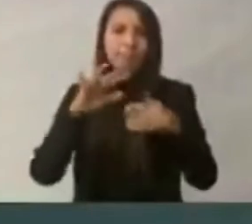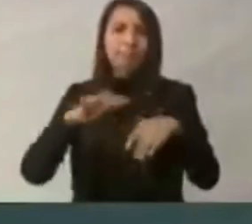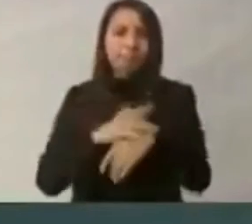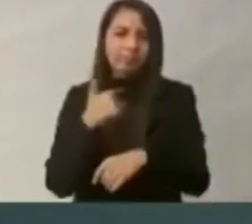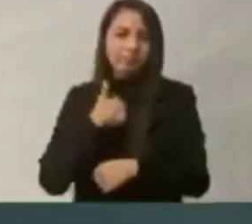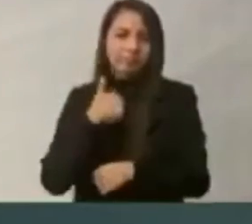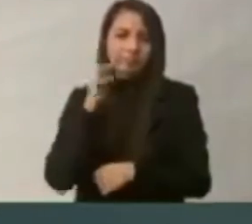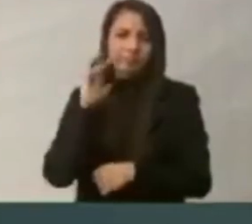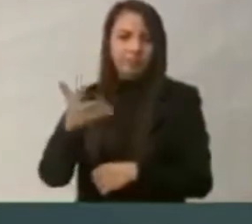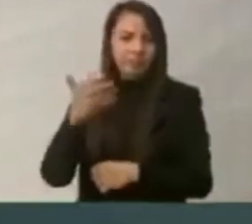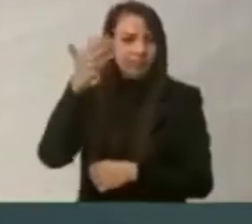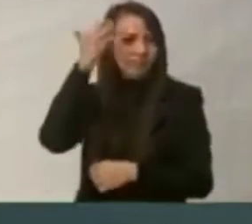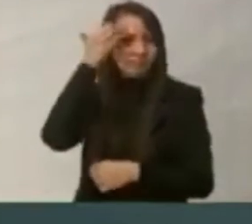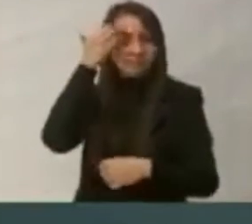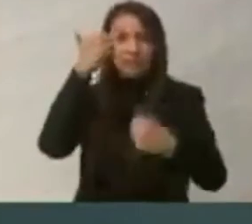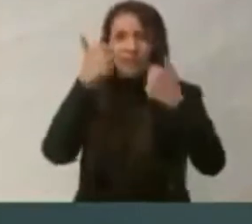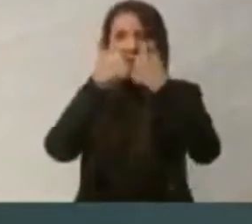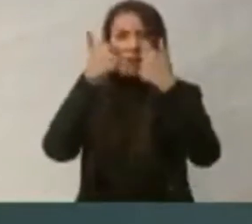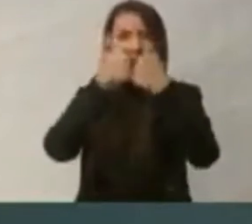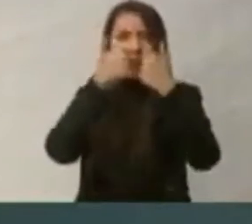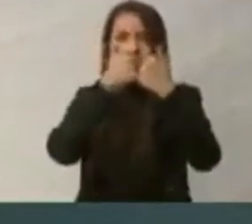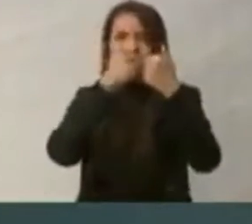pues toda la frontera, los